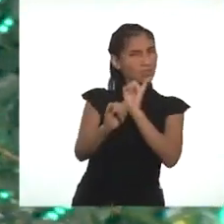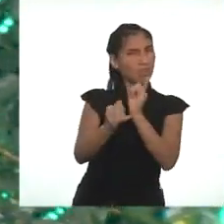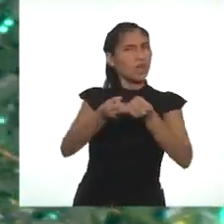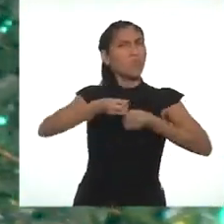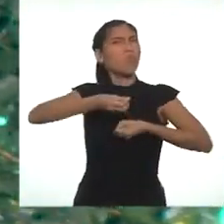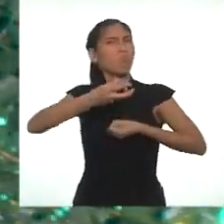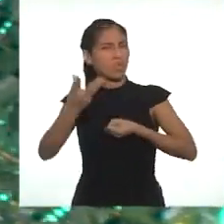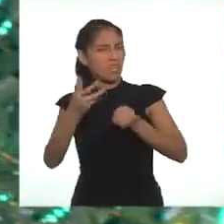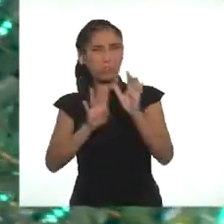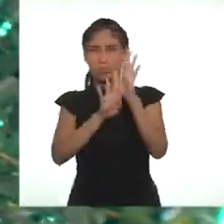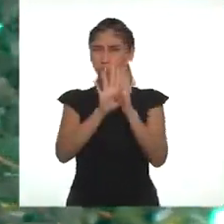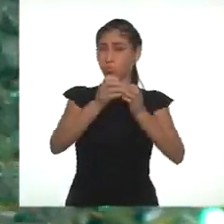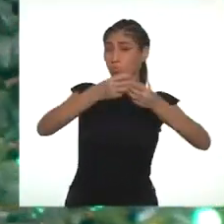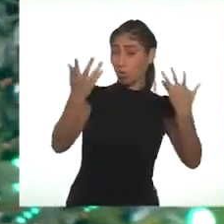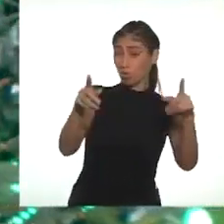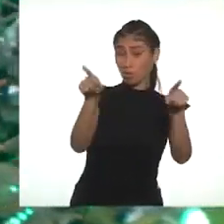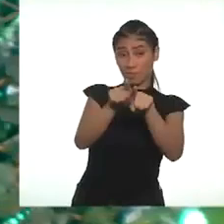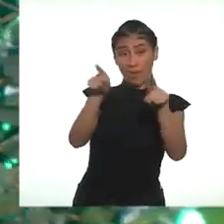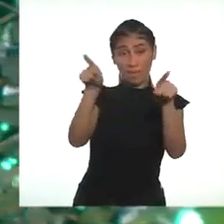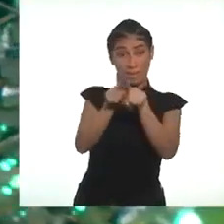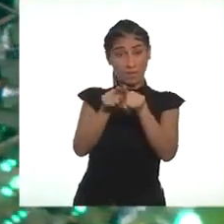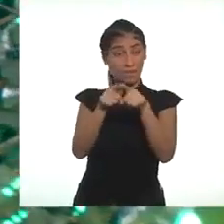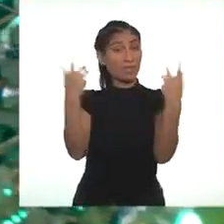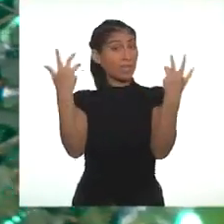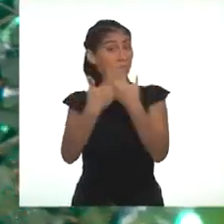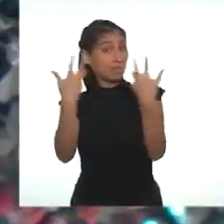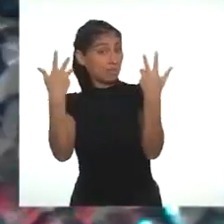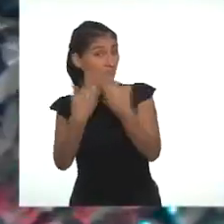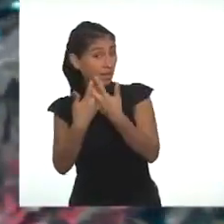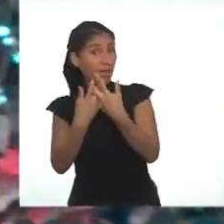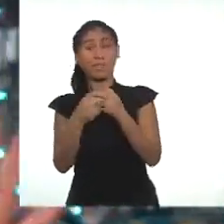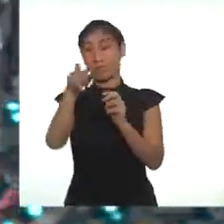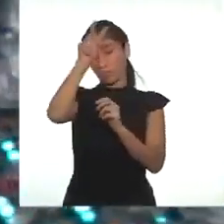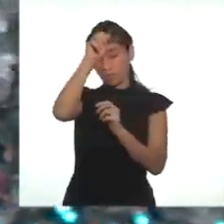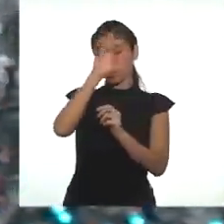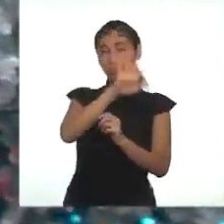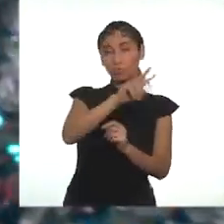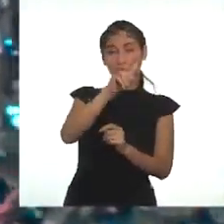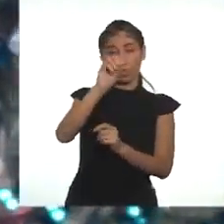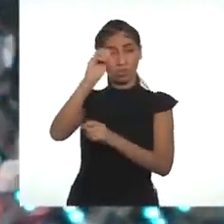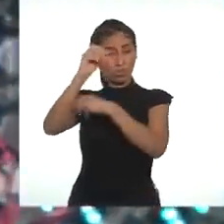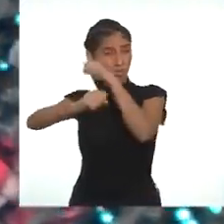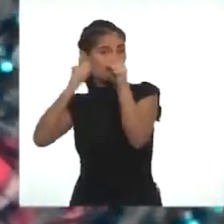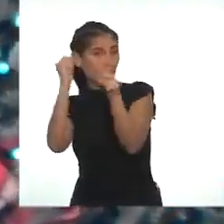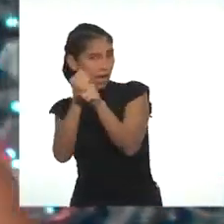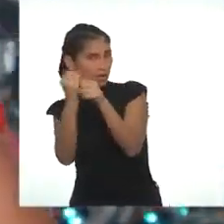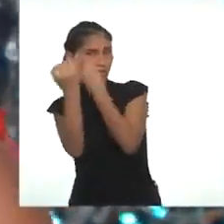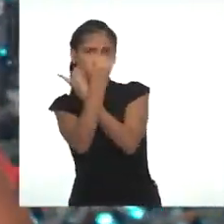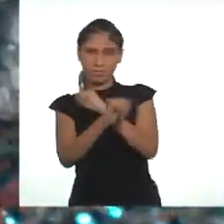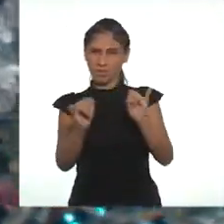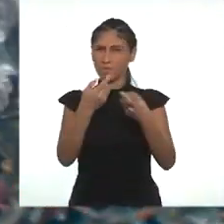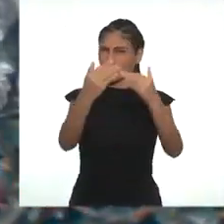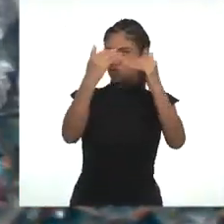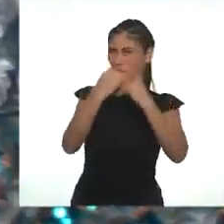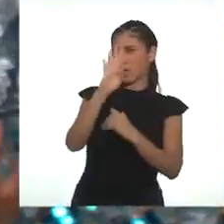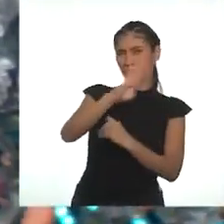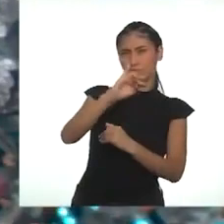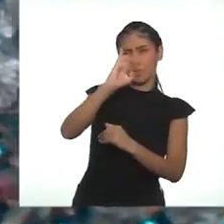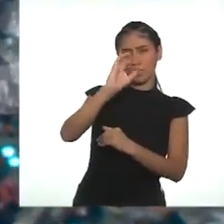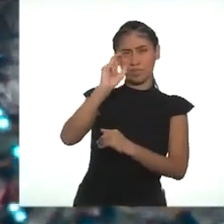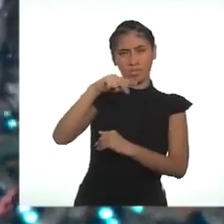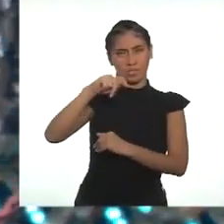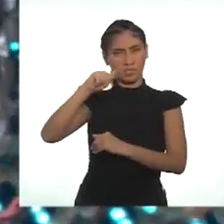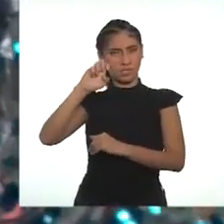y permanencias hacia la conmemoración del Bicentenario. Para eso debemos analizar qué es el Bicentenario y